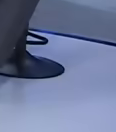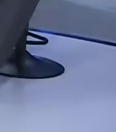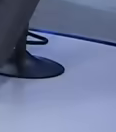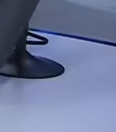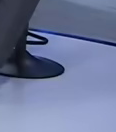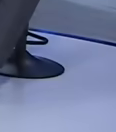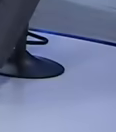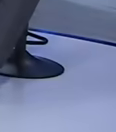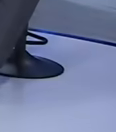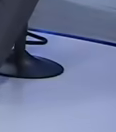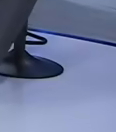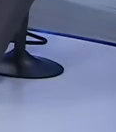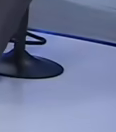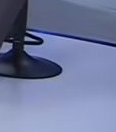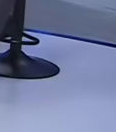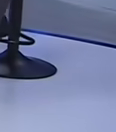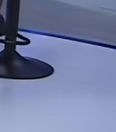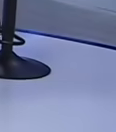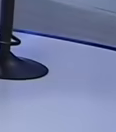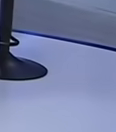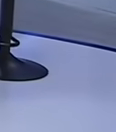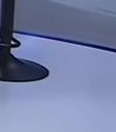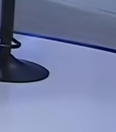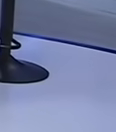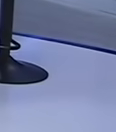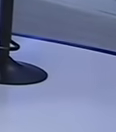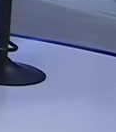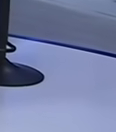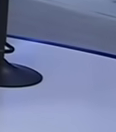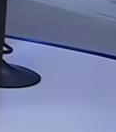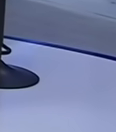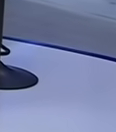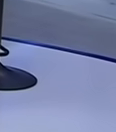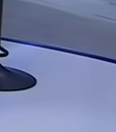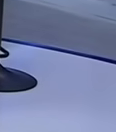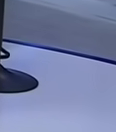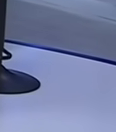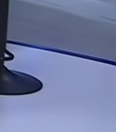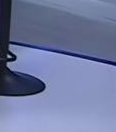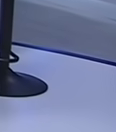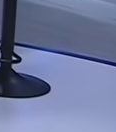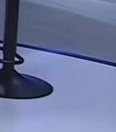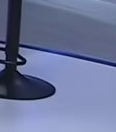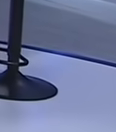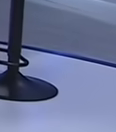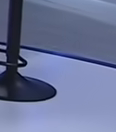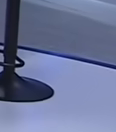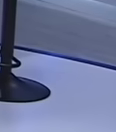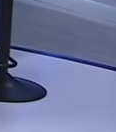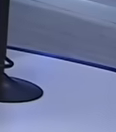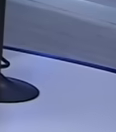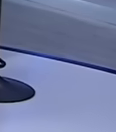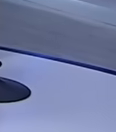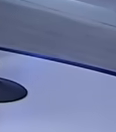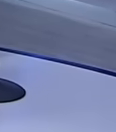tiene problemas similares que los están quejando, puede escribirnos a nuestro número WhatsApp